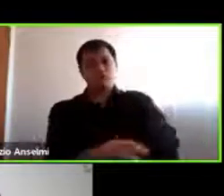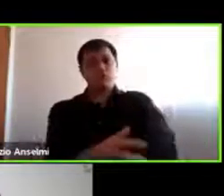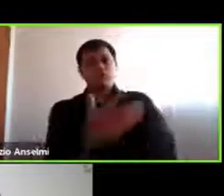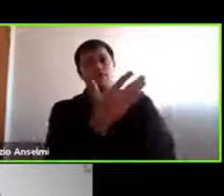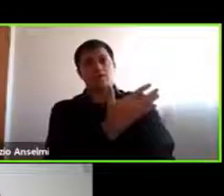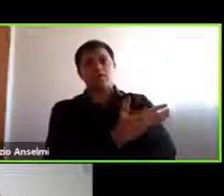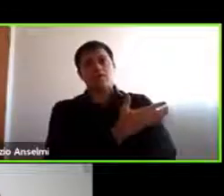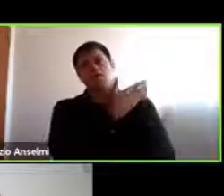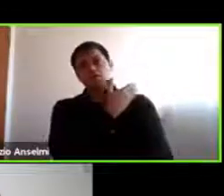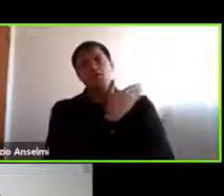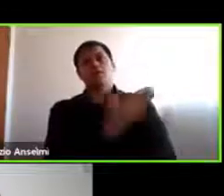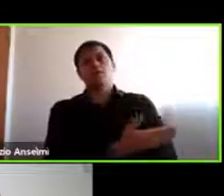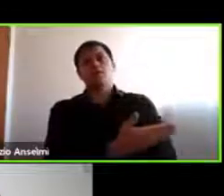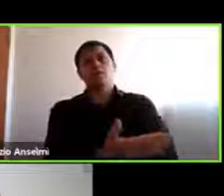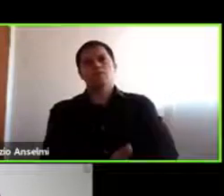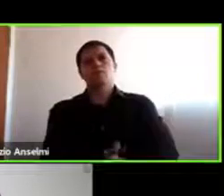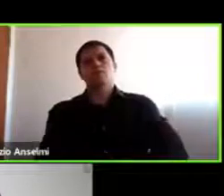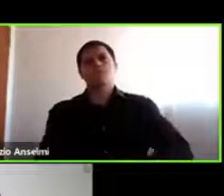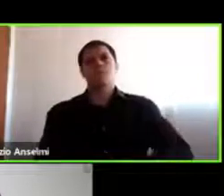permitan hacerlo